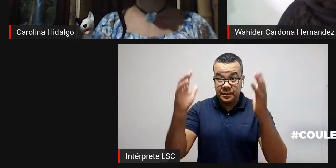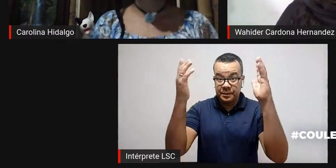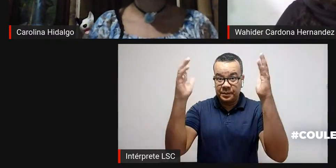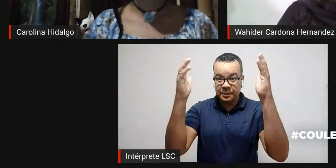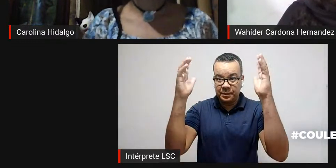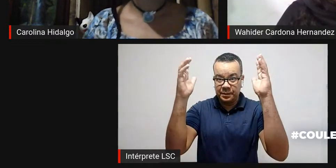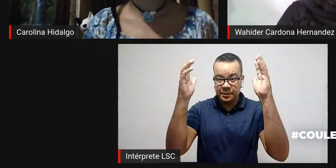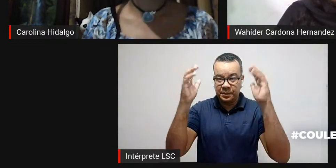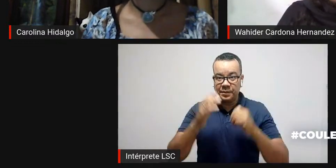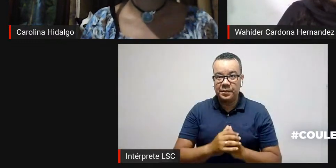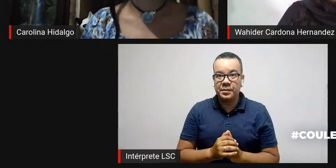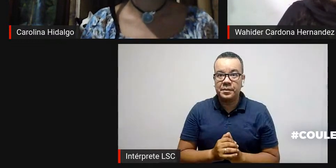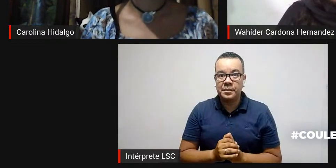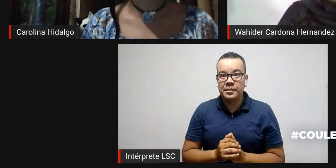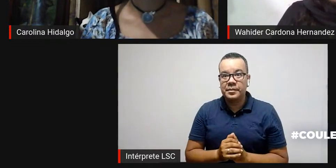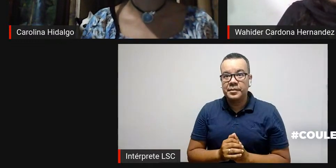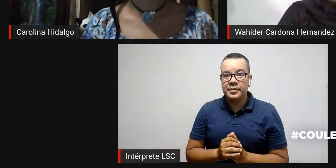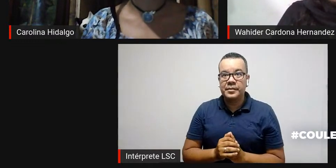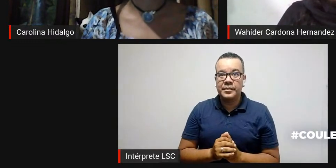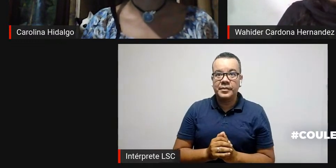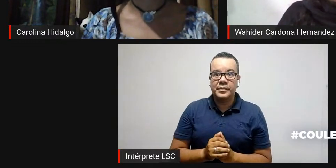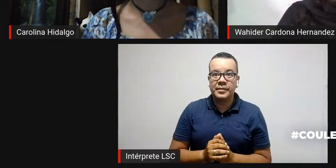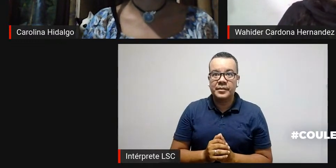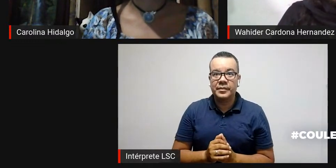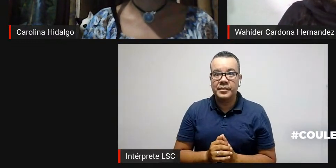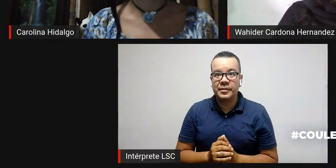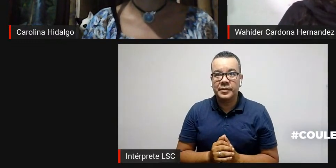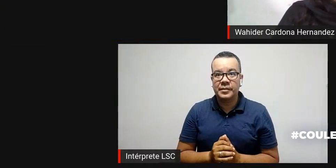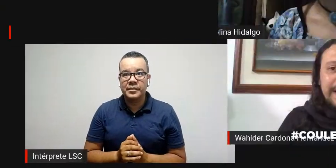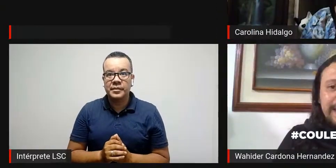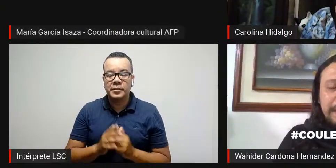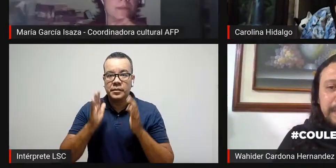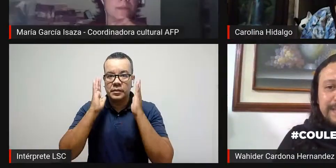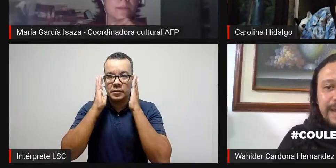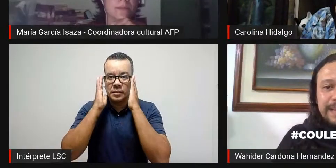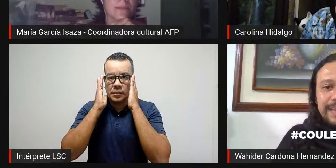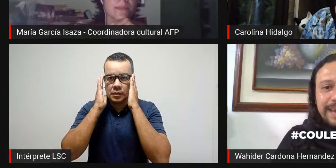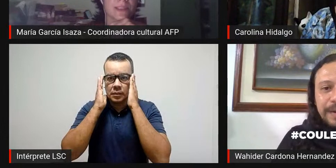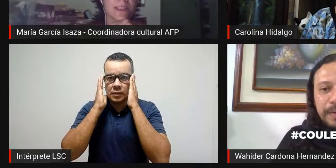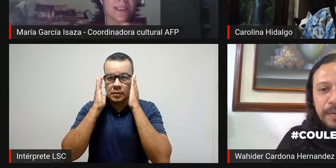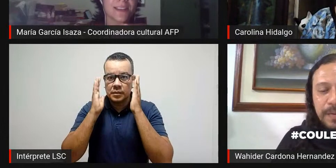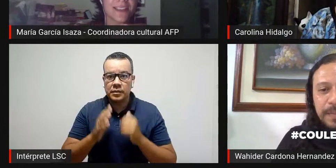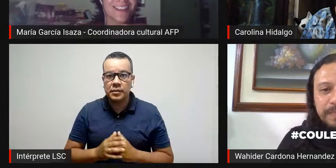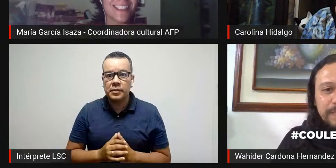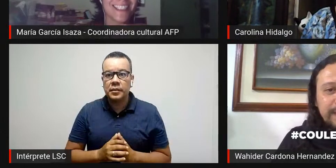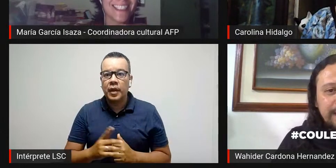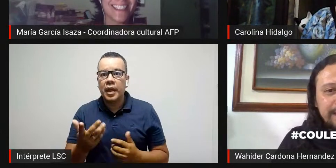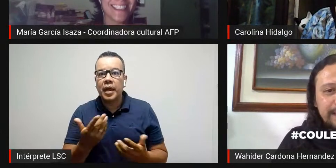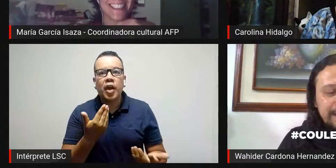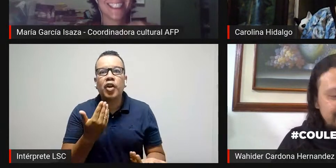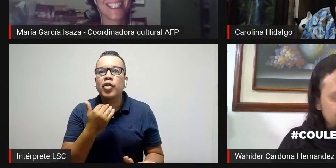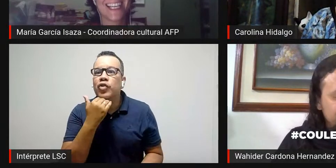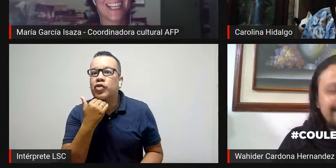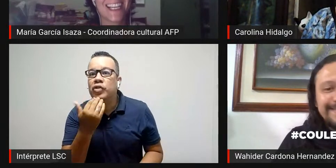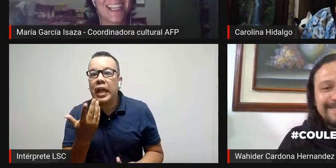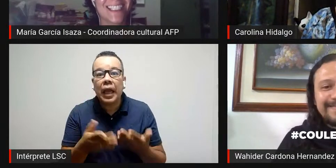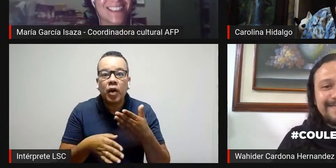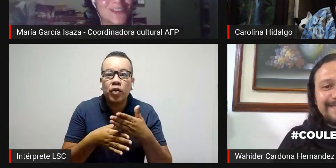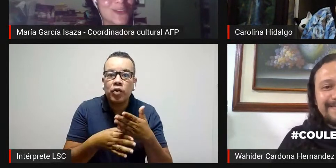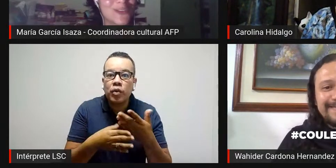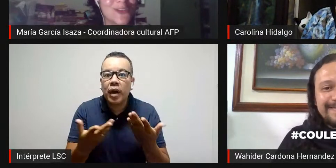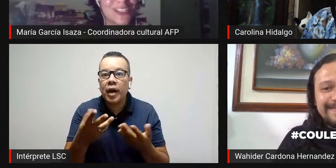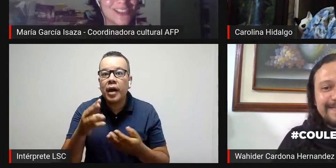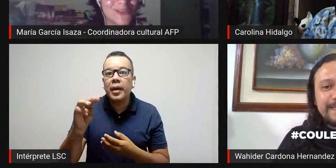No sé cómo continúa la dinámica, si María está ahí presente o... Sí. Sí.